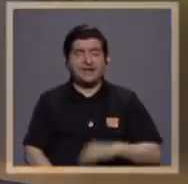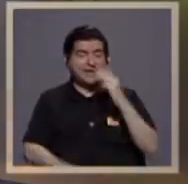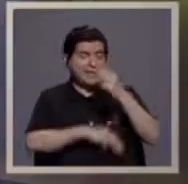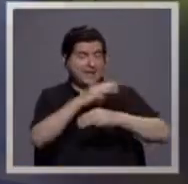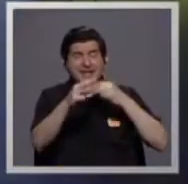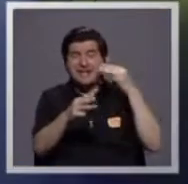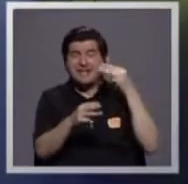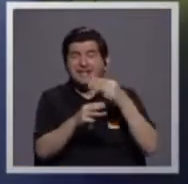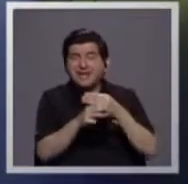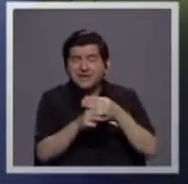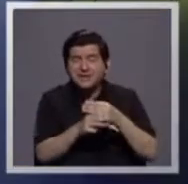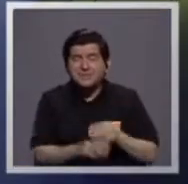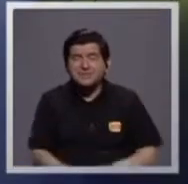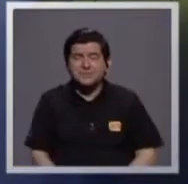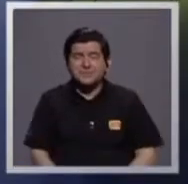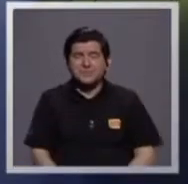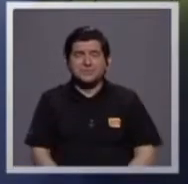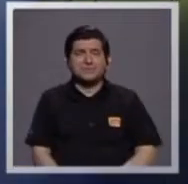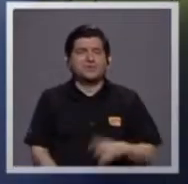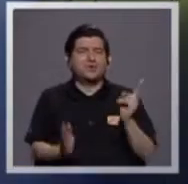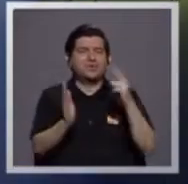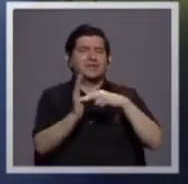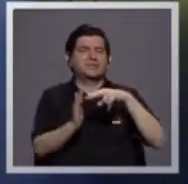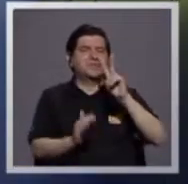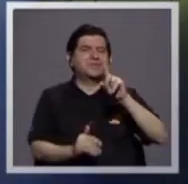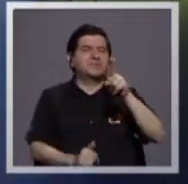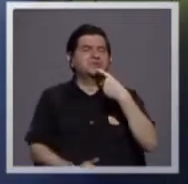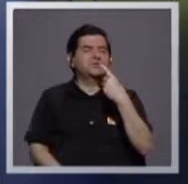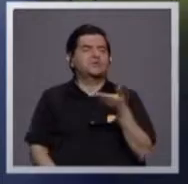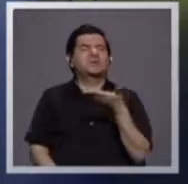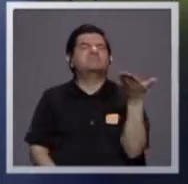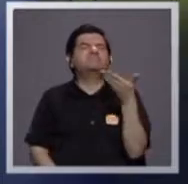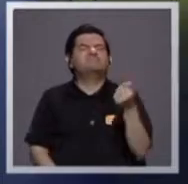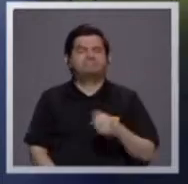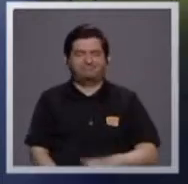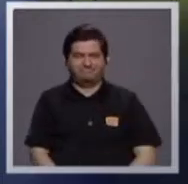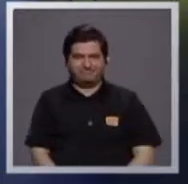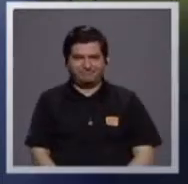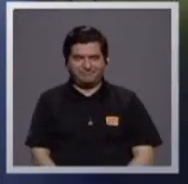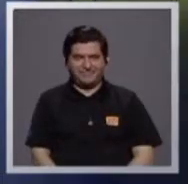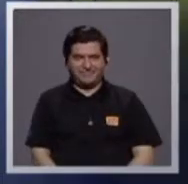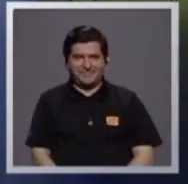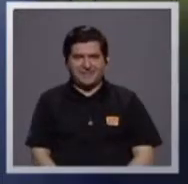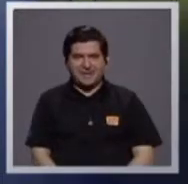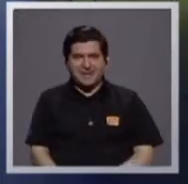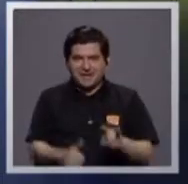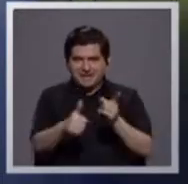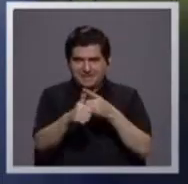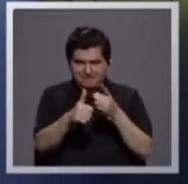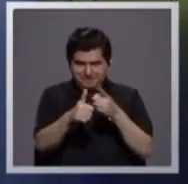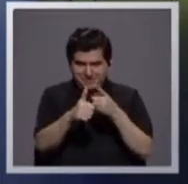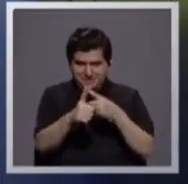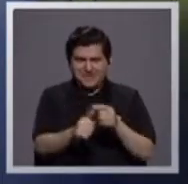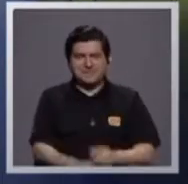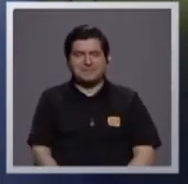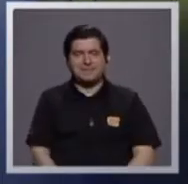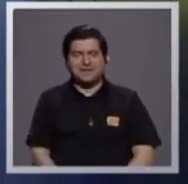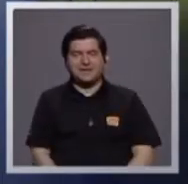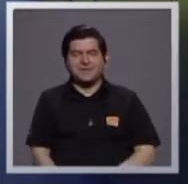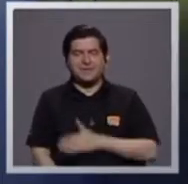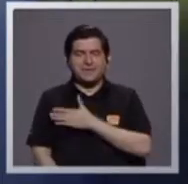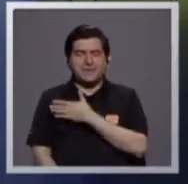mundo en 2021, don José Rafael? Don Juan Rafael, primero que nada, lo mejor